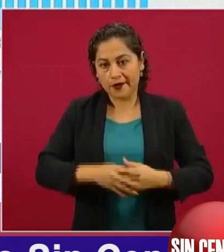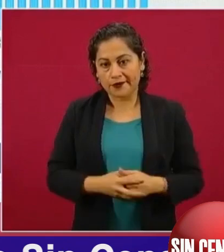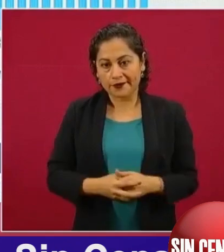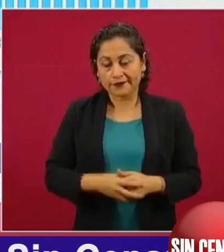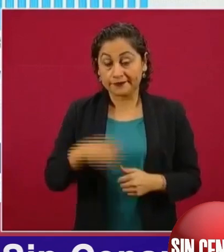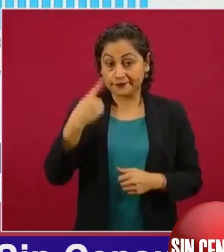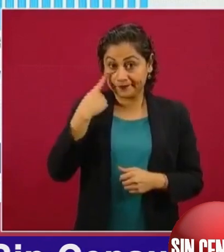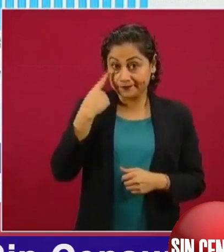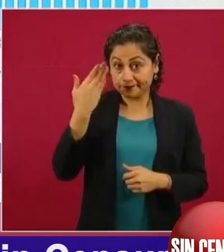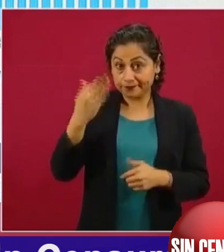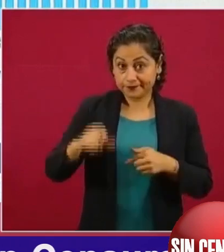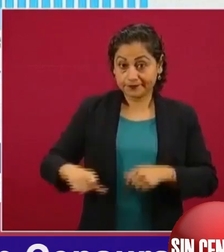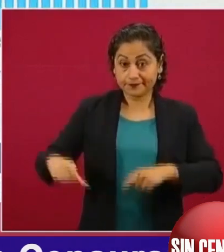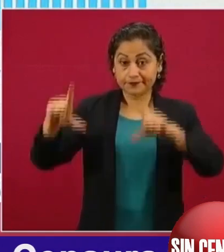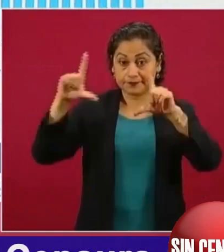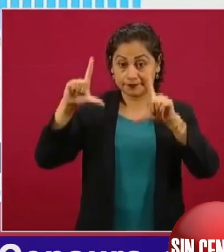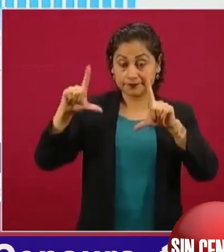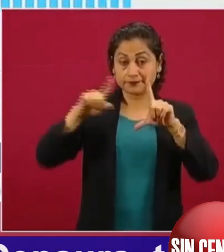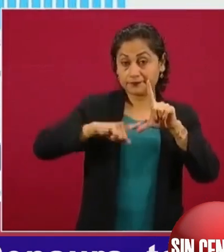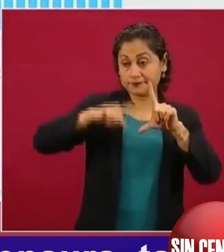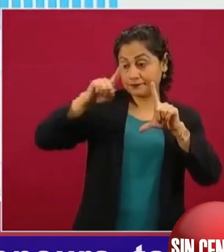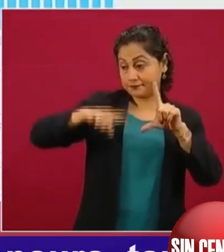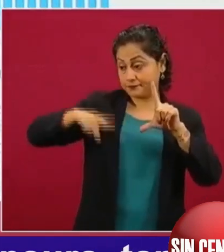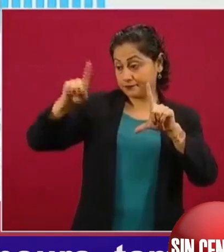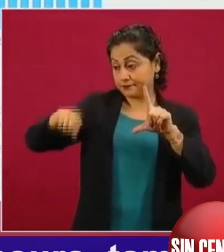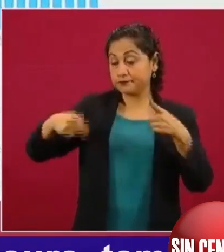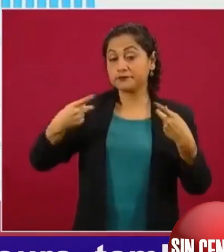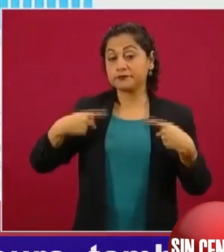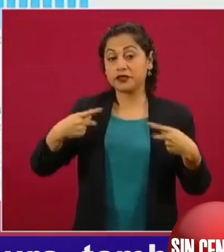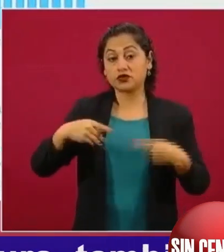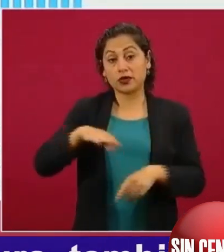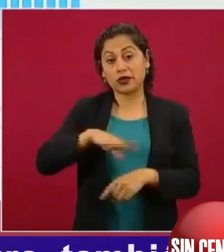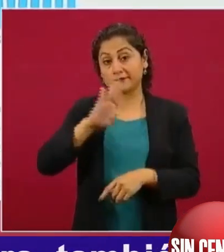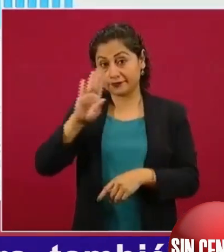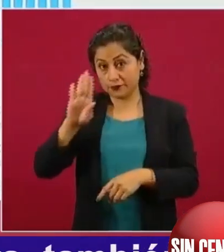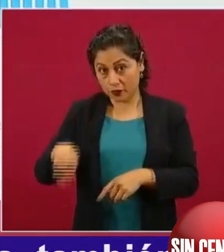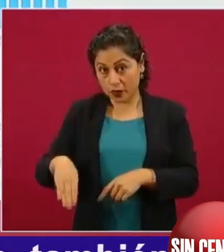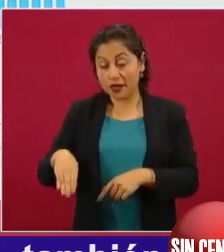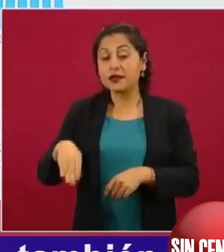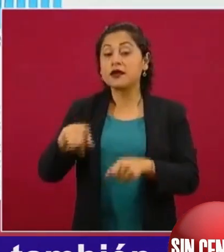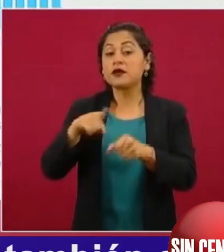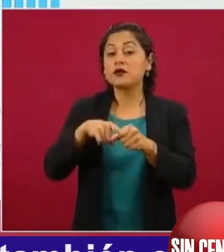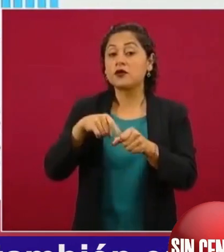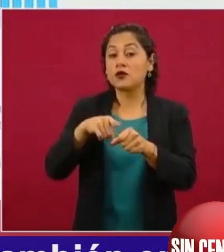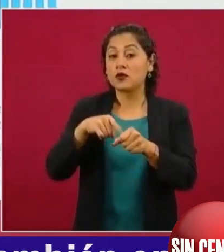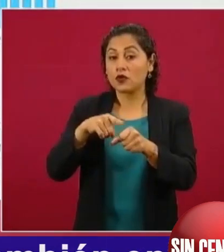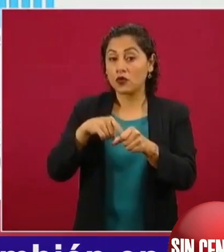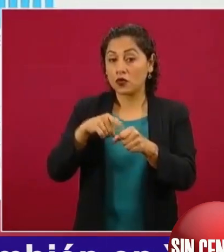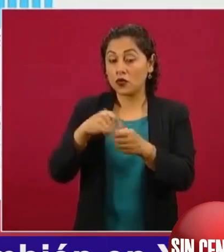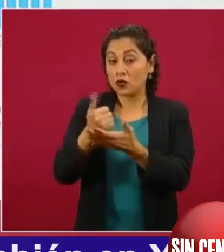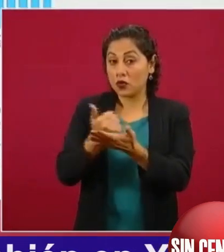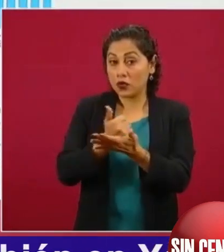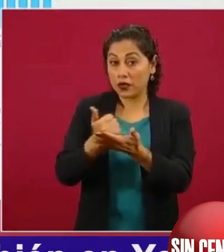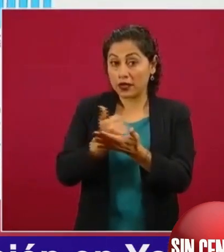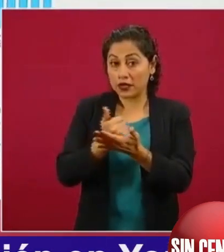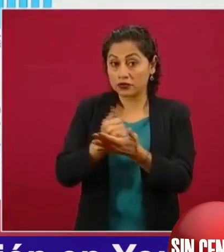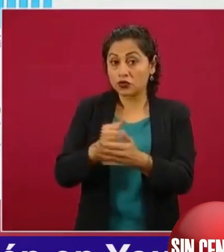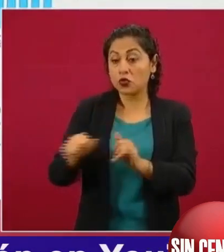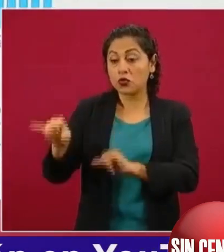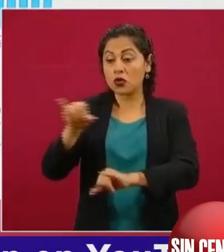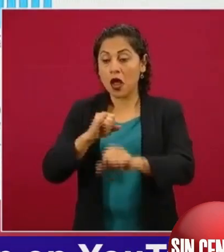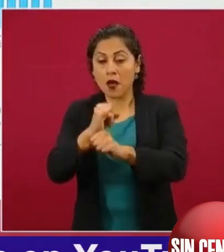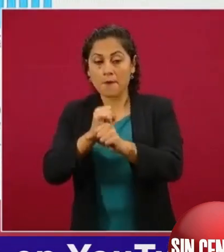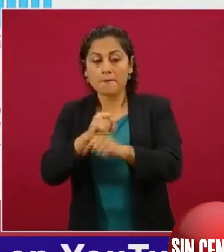cómo se han ido presentando las muy lamentables defunciones. Están pintadas de color azul aquellas que fueron confirmadas directamente por